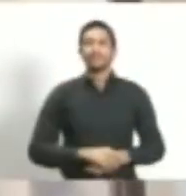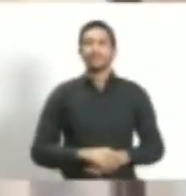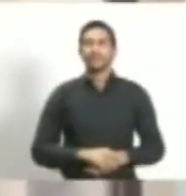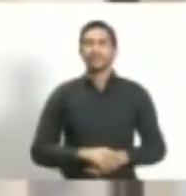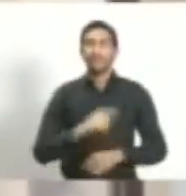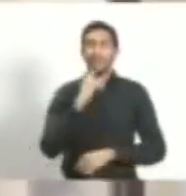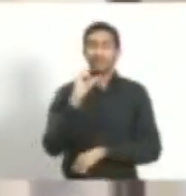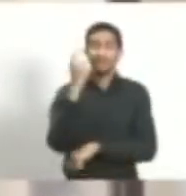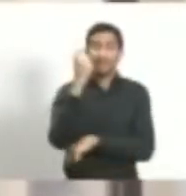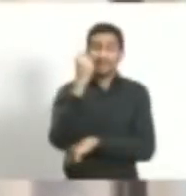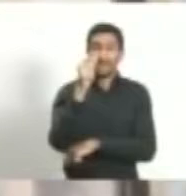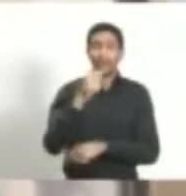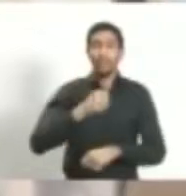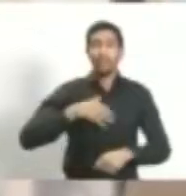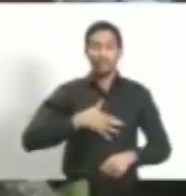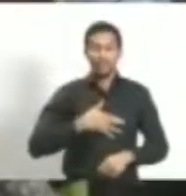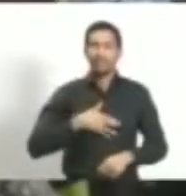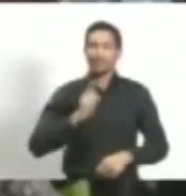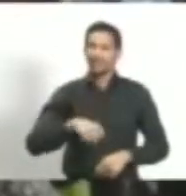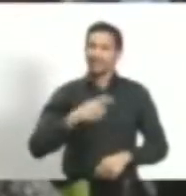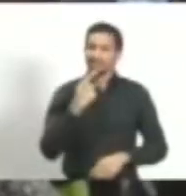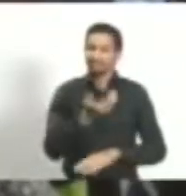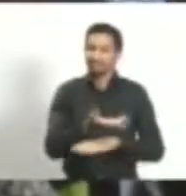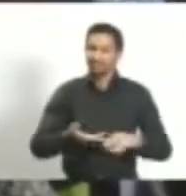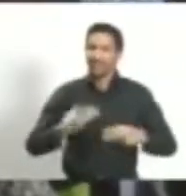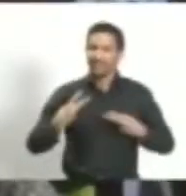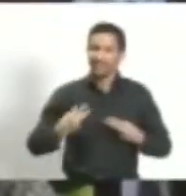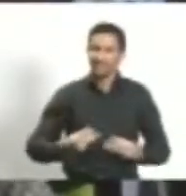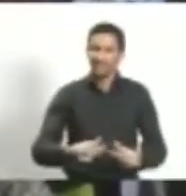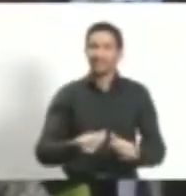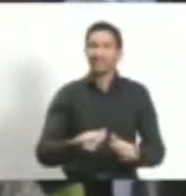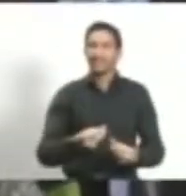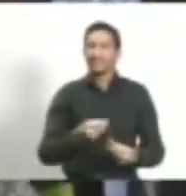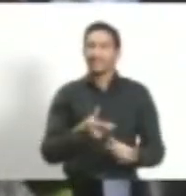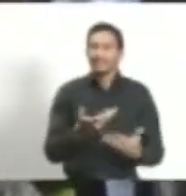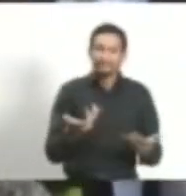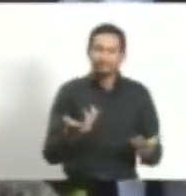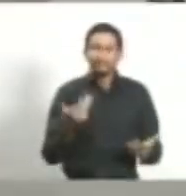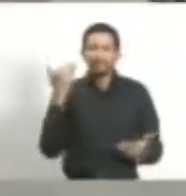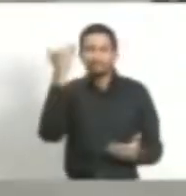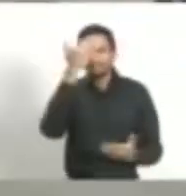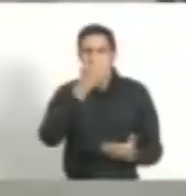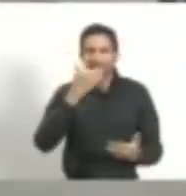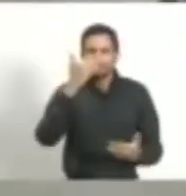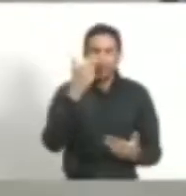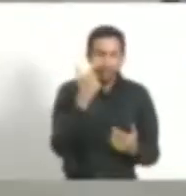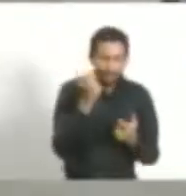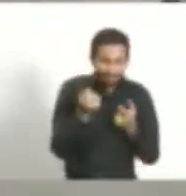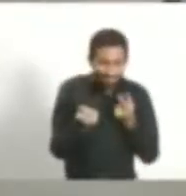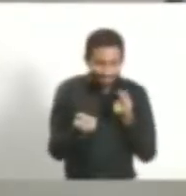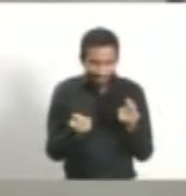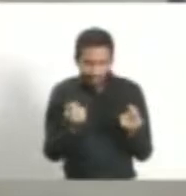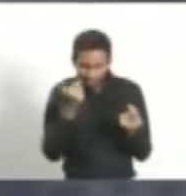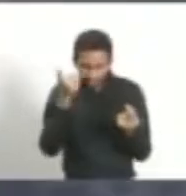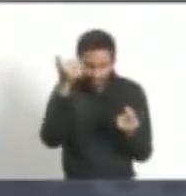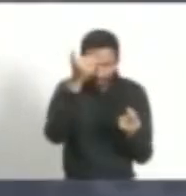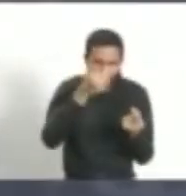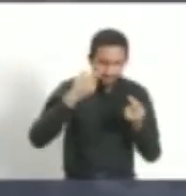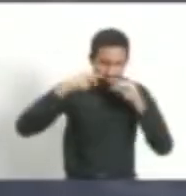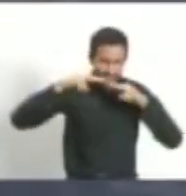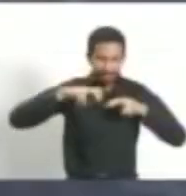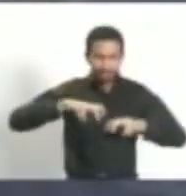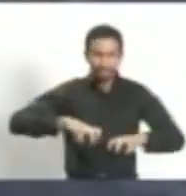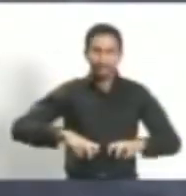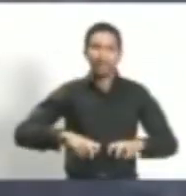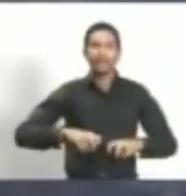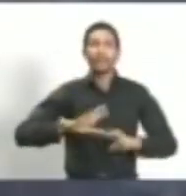advirtió a quienes piden celeridad en las investigaciones que este es un caso técnico, el cual requiere reunir minuciosamente las pruebas para emitir las